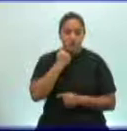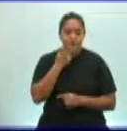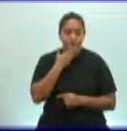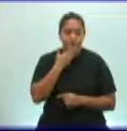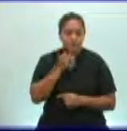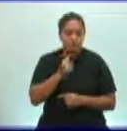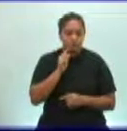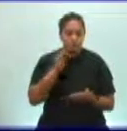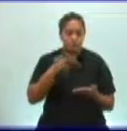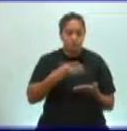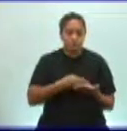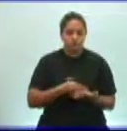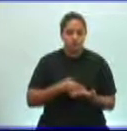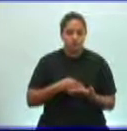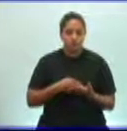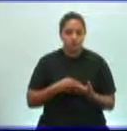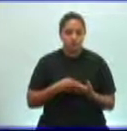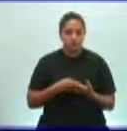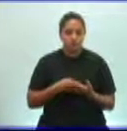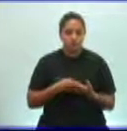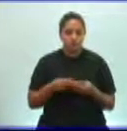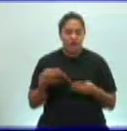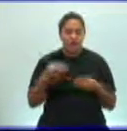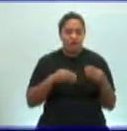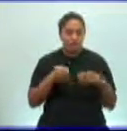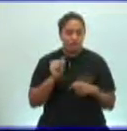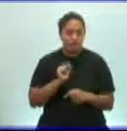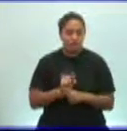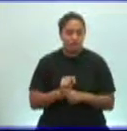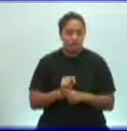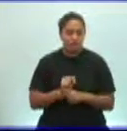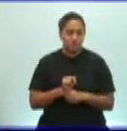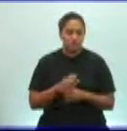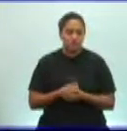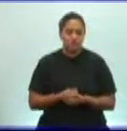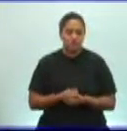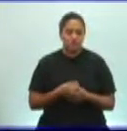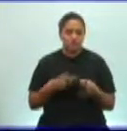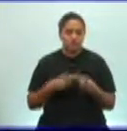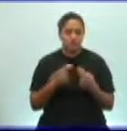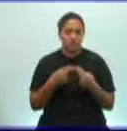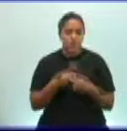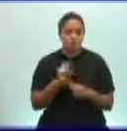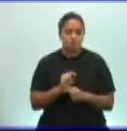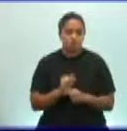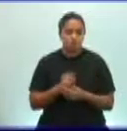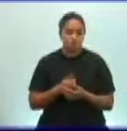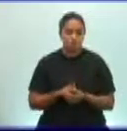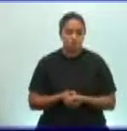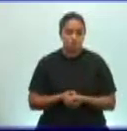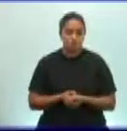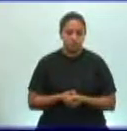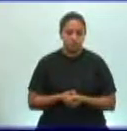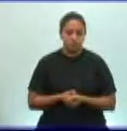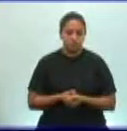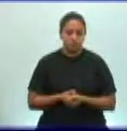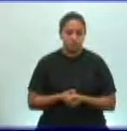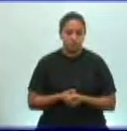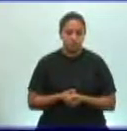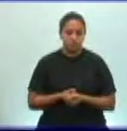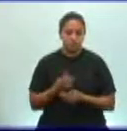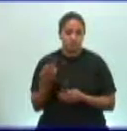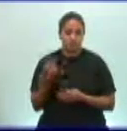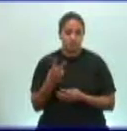Fíjense, muy sencillo de memorizar porque solamente existen dos contracciones, al y del. No